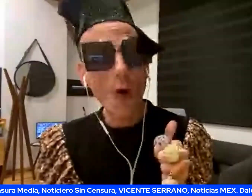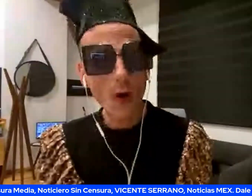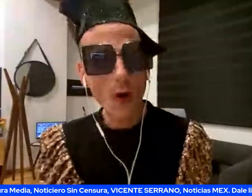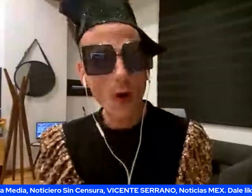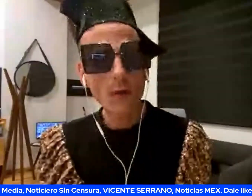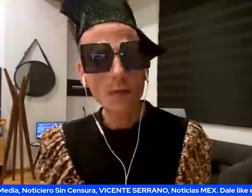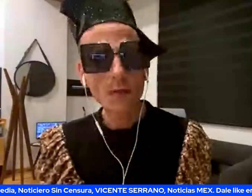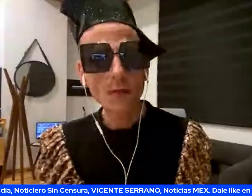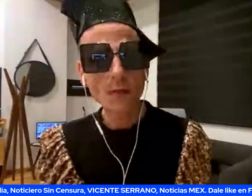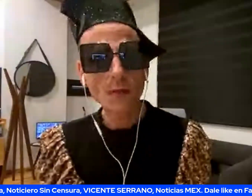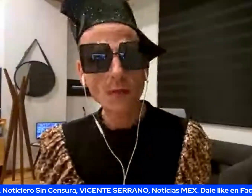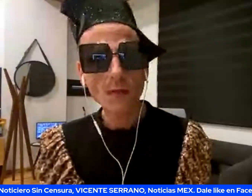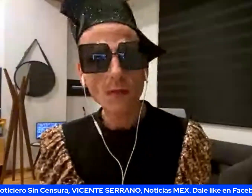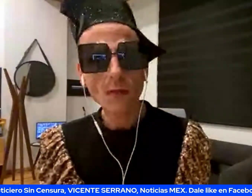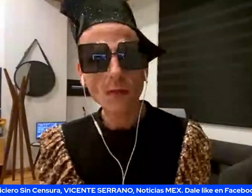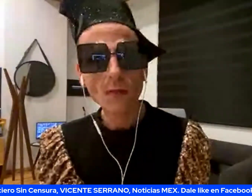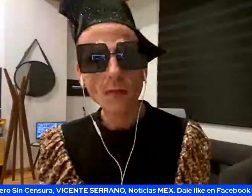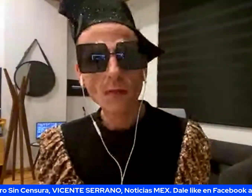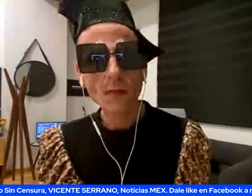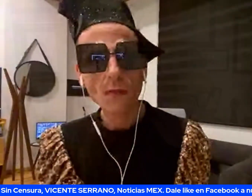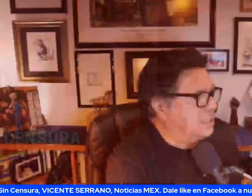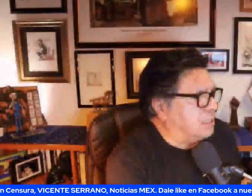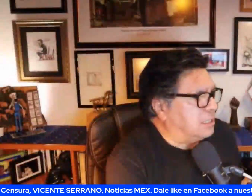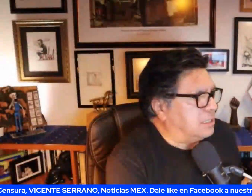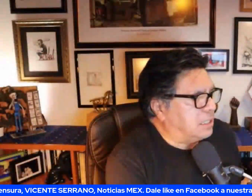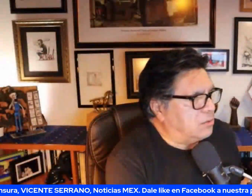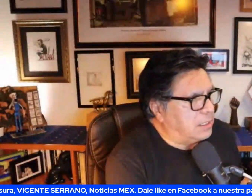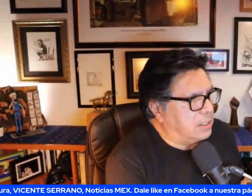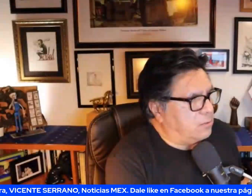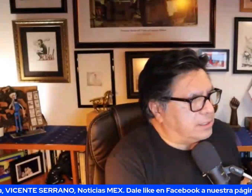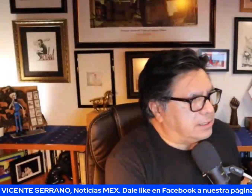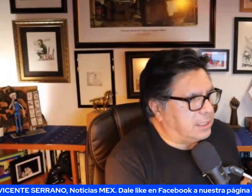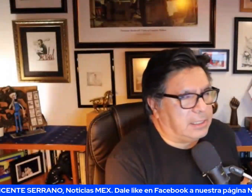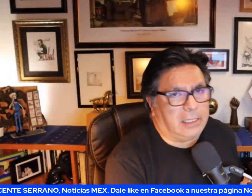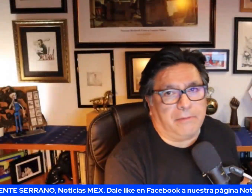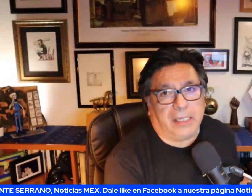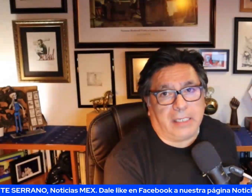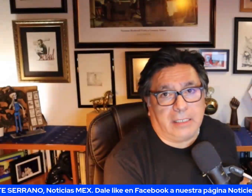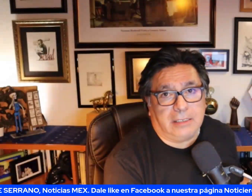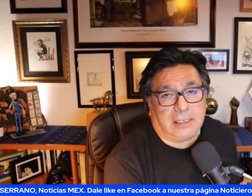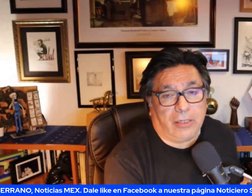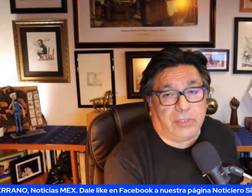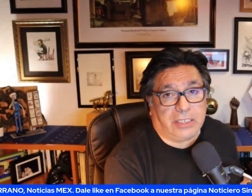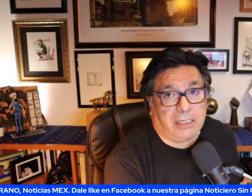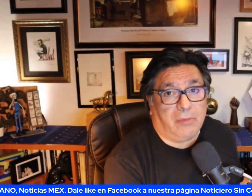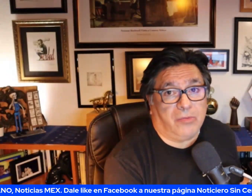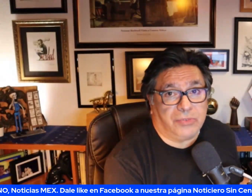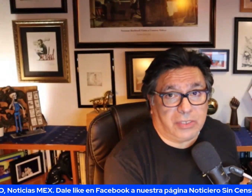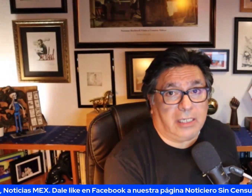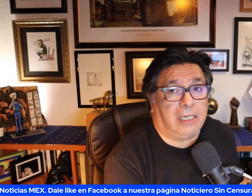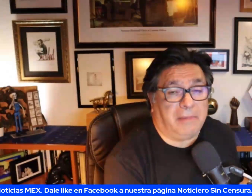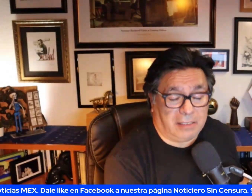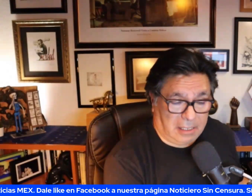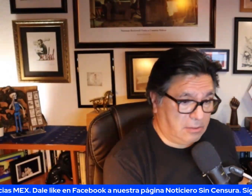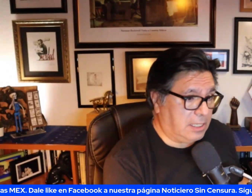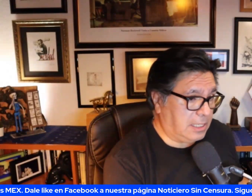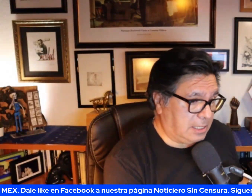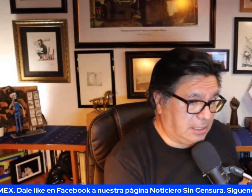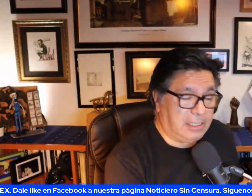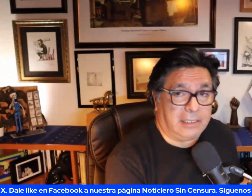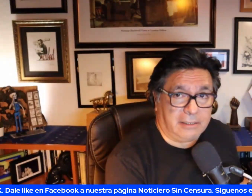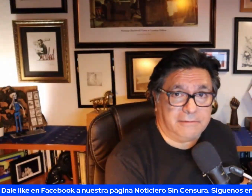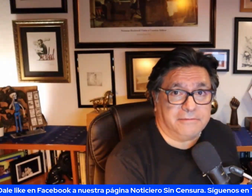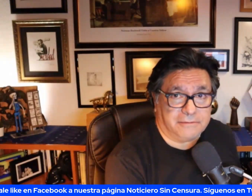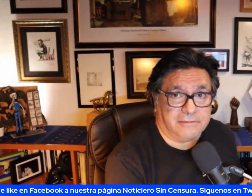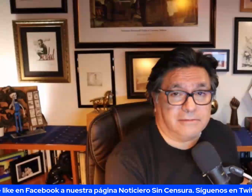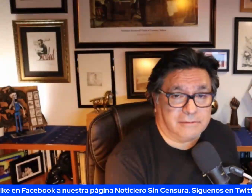cierto, Eddie, que hoy, según la encuesta del país, Claudia Sheinbaum sigue manteniendo la